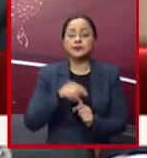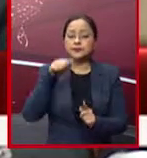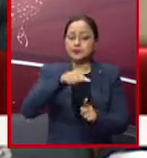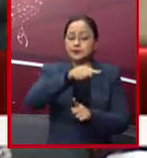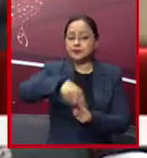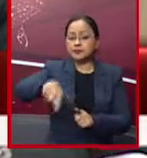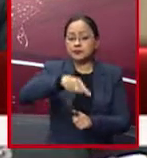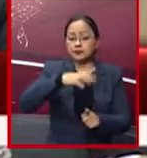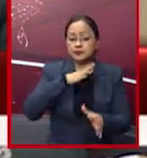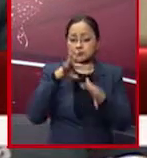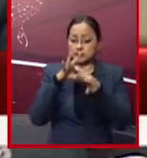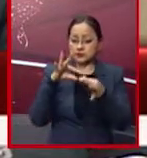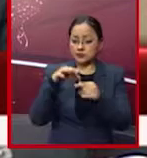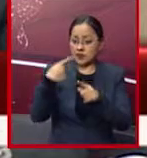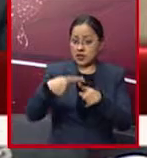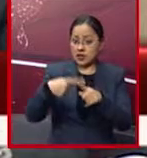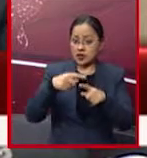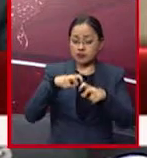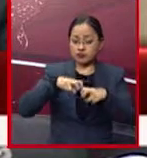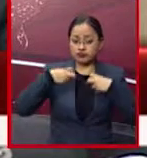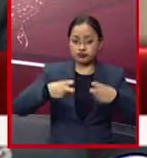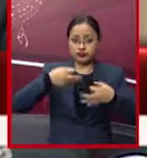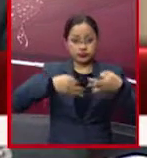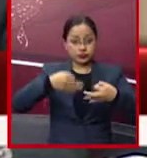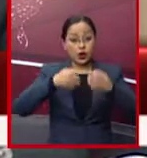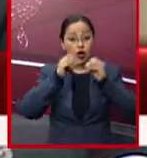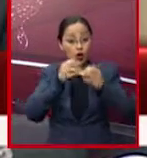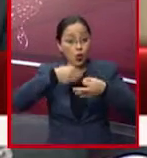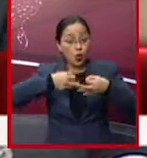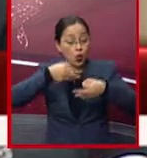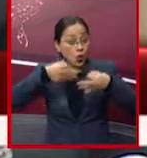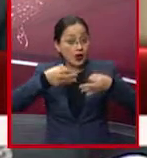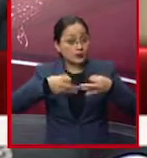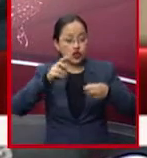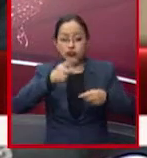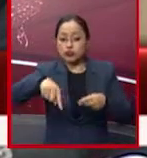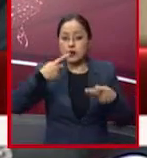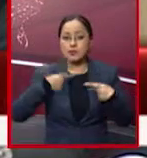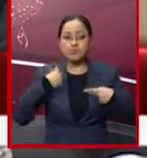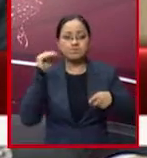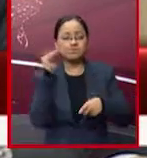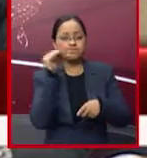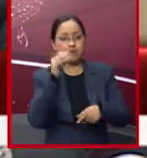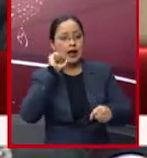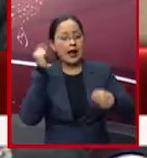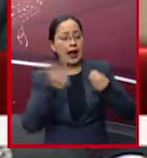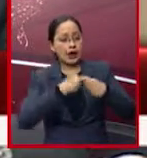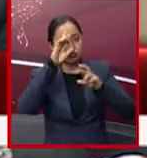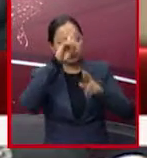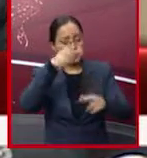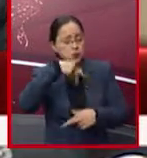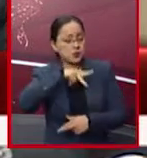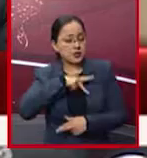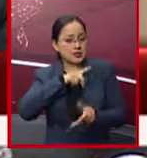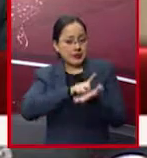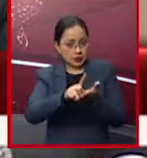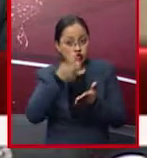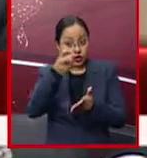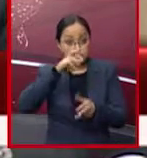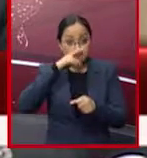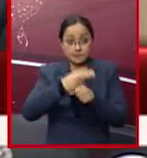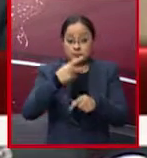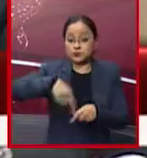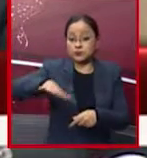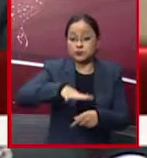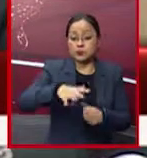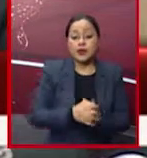destinatarios no son los propios magistrados o jueces, sino quienes acuden ante ellos en reclamo del respeto a sus derechos.